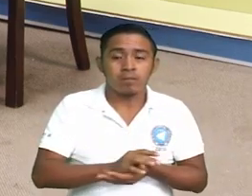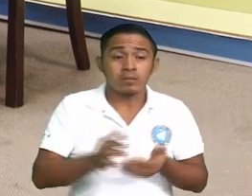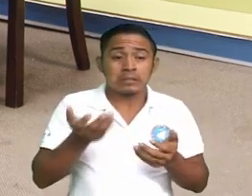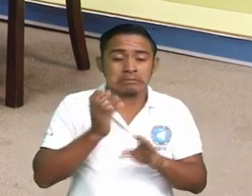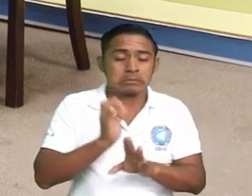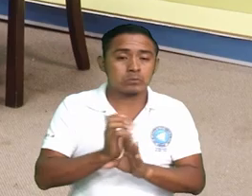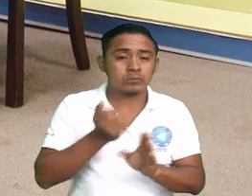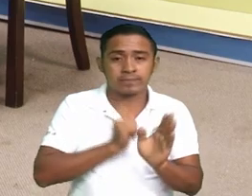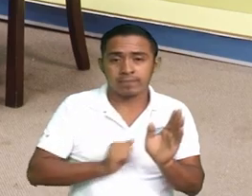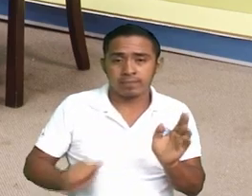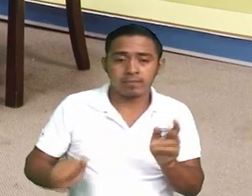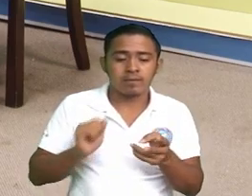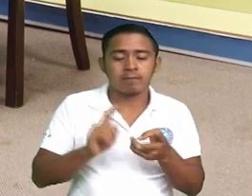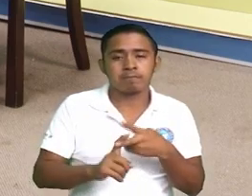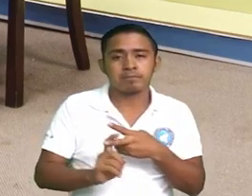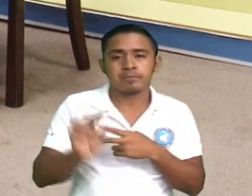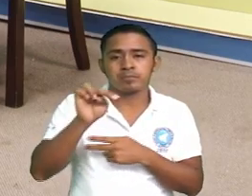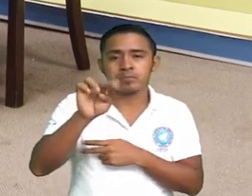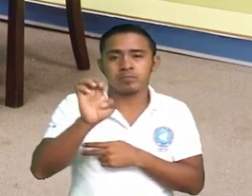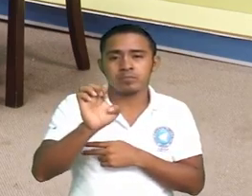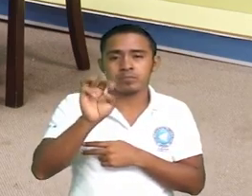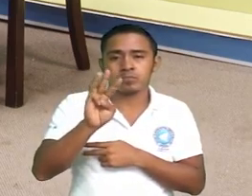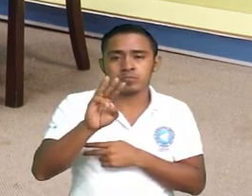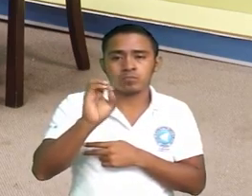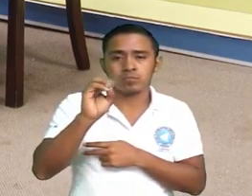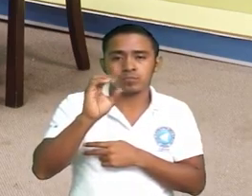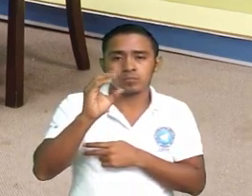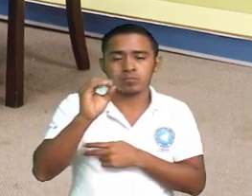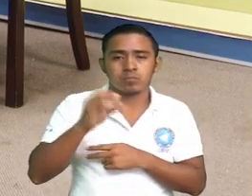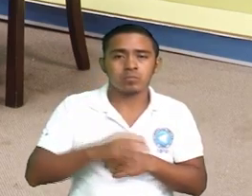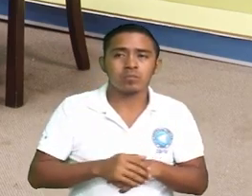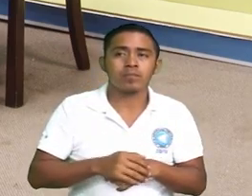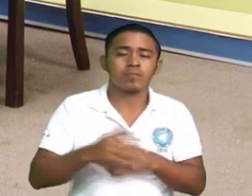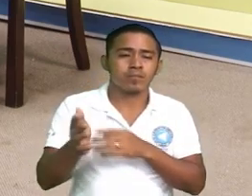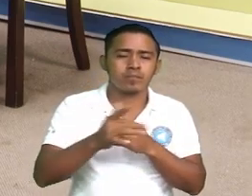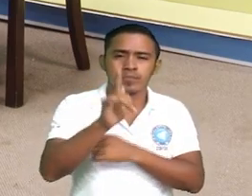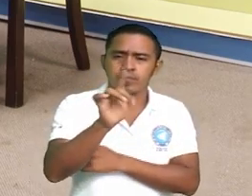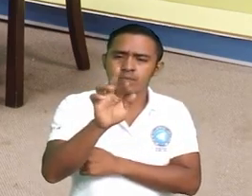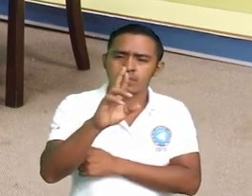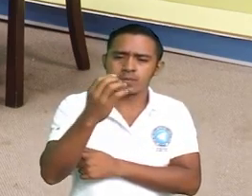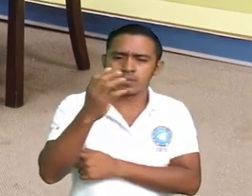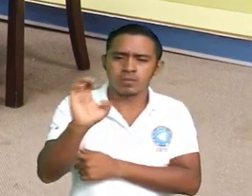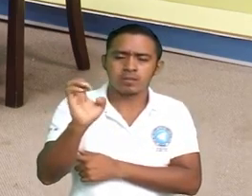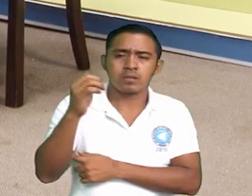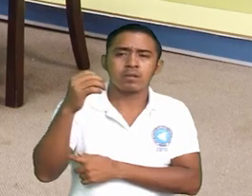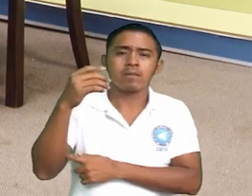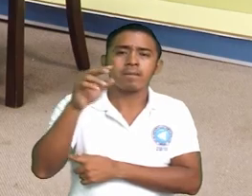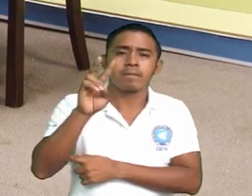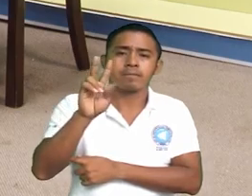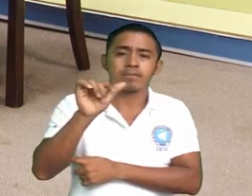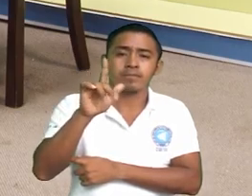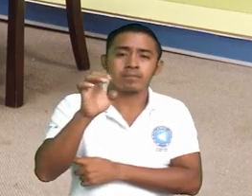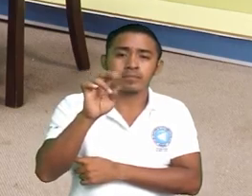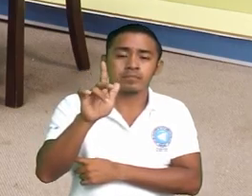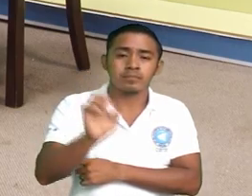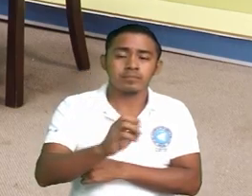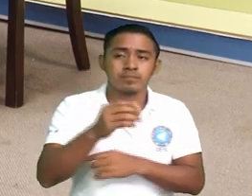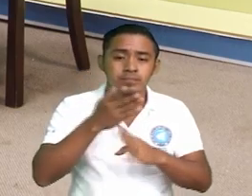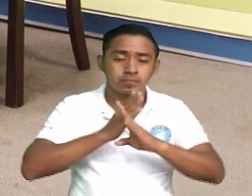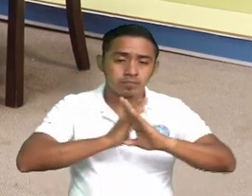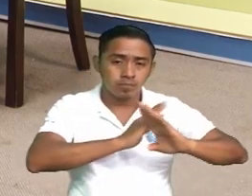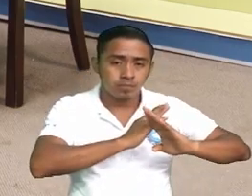diarrea. En el caso de la neumococo 13 valente, que también nosotros ofertamos y aplicamos, ¿verdad?, a nuestros niños,